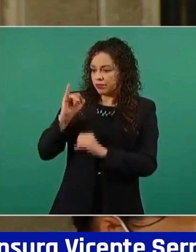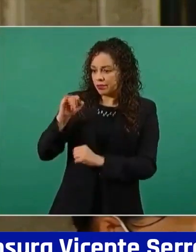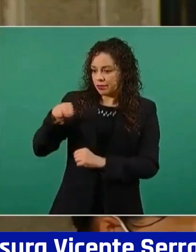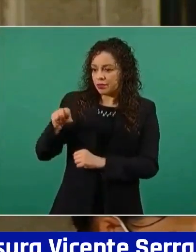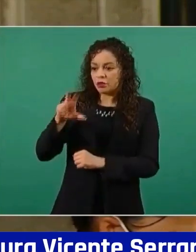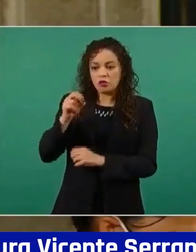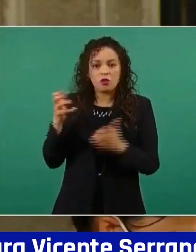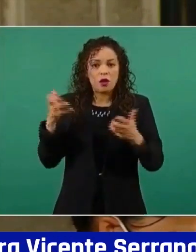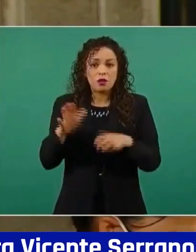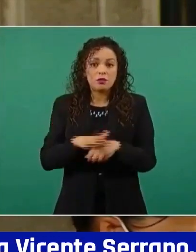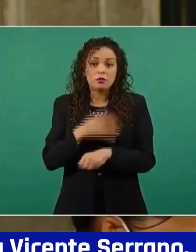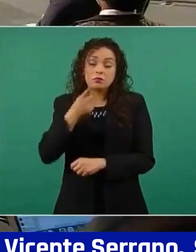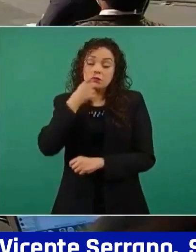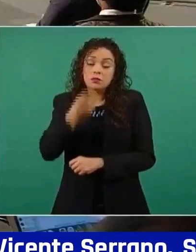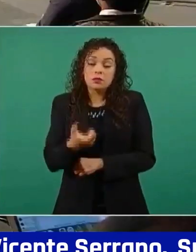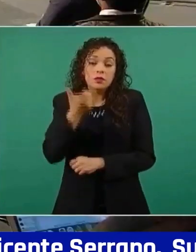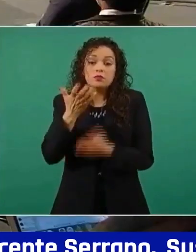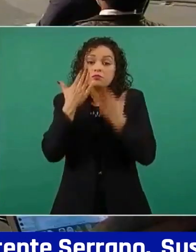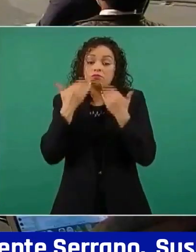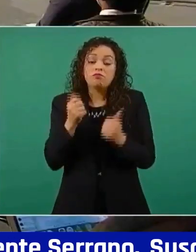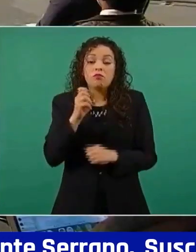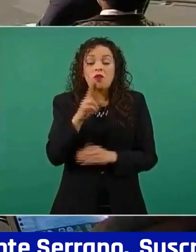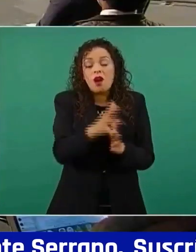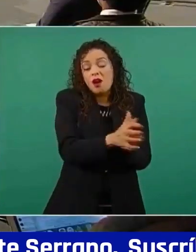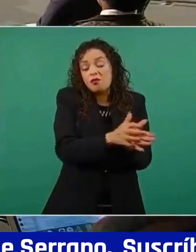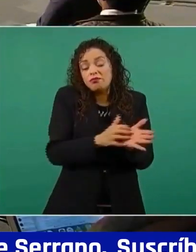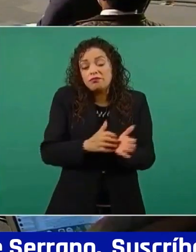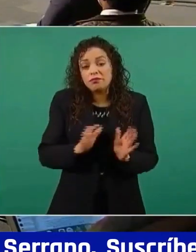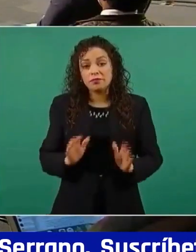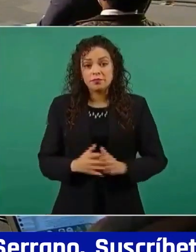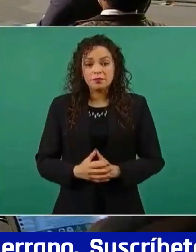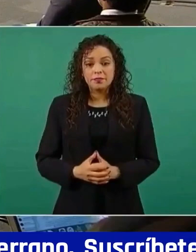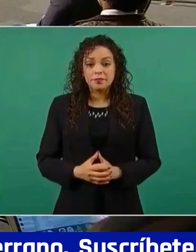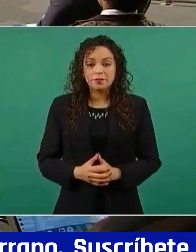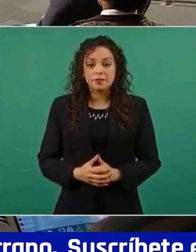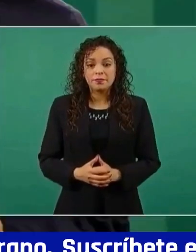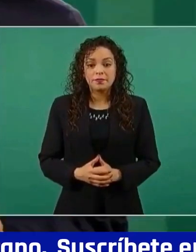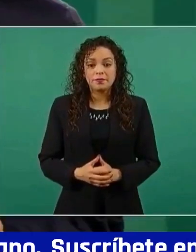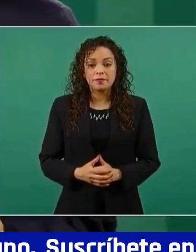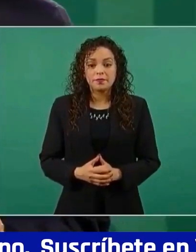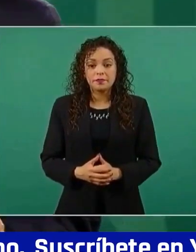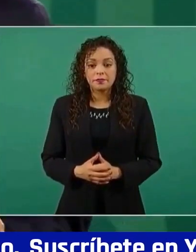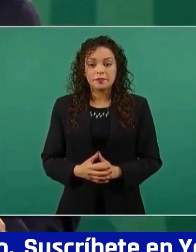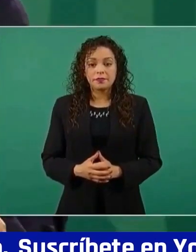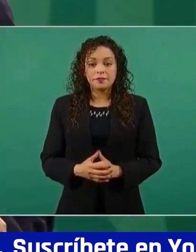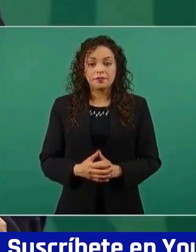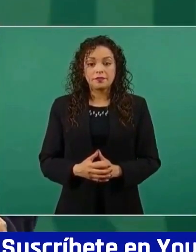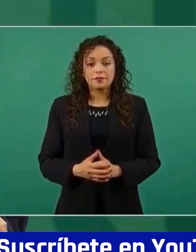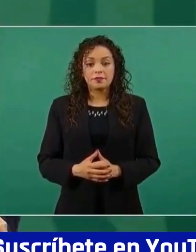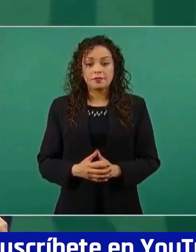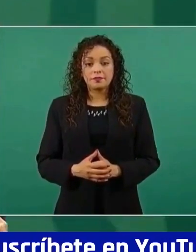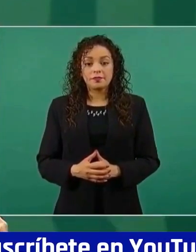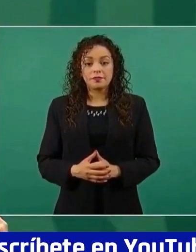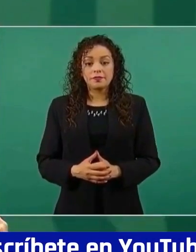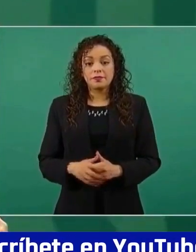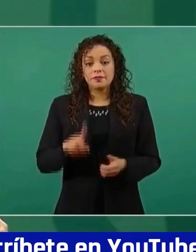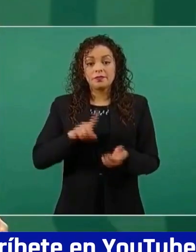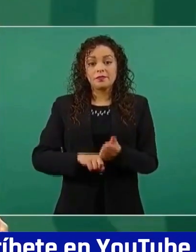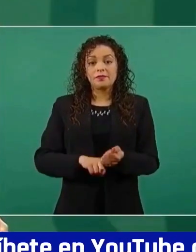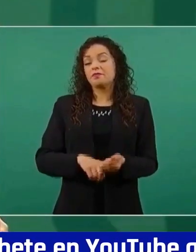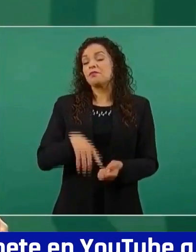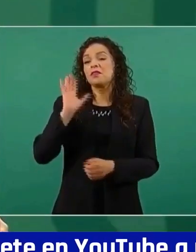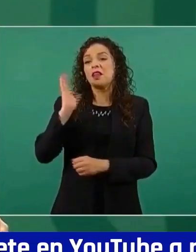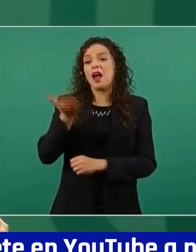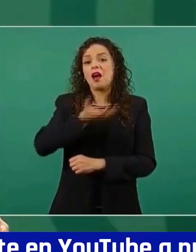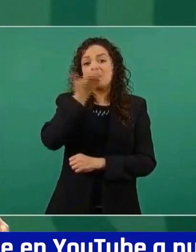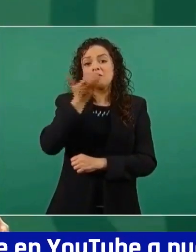la austeridad republicana. Bueno, ya es deporte nacional echarle la culpa a